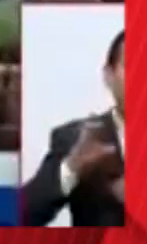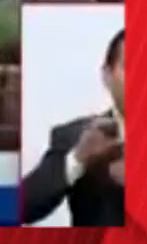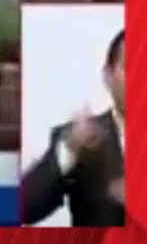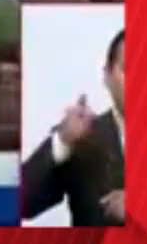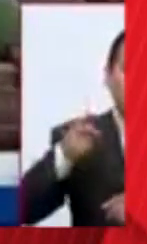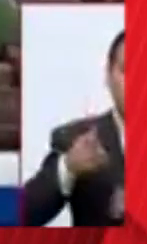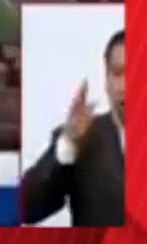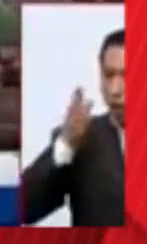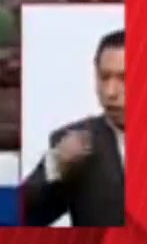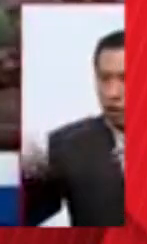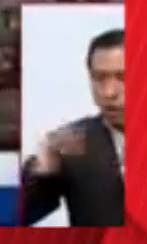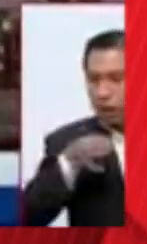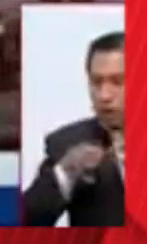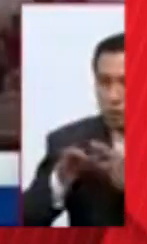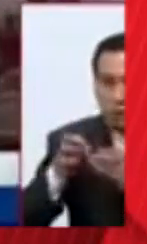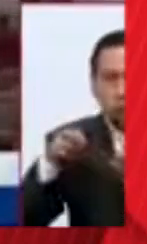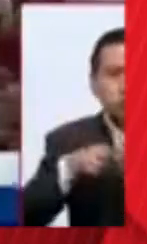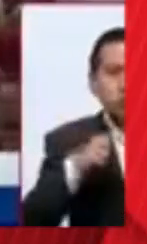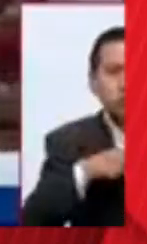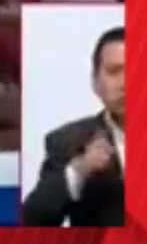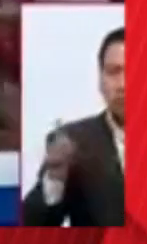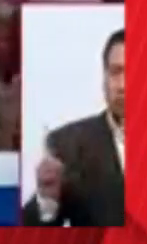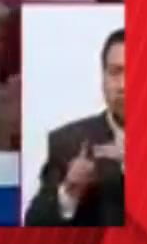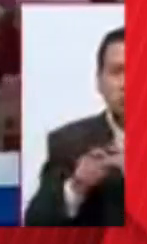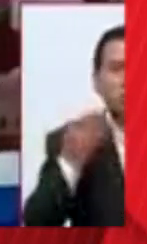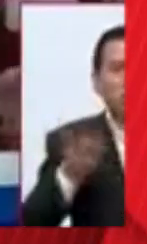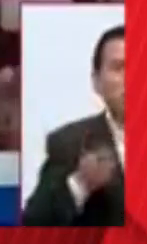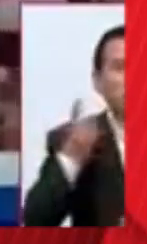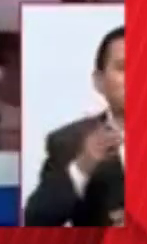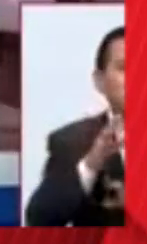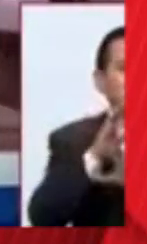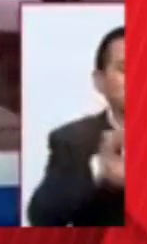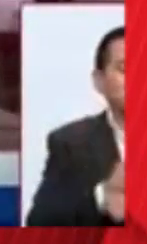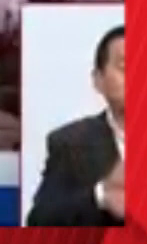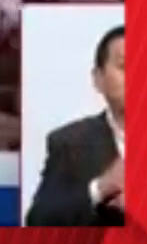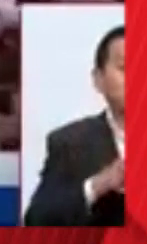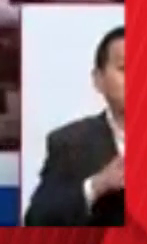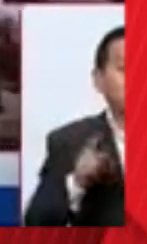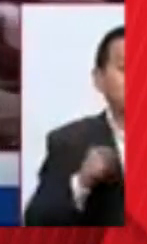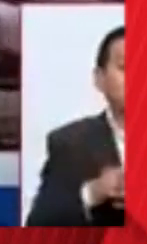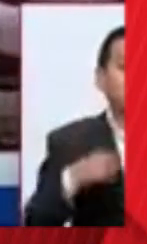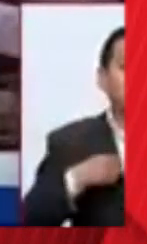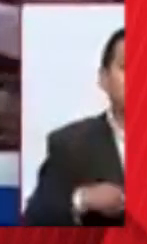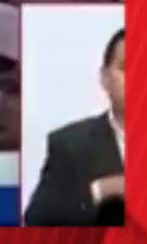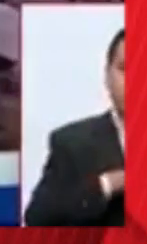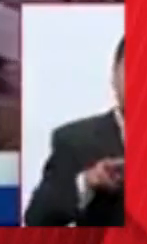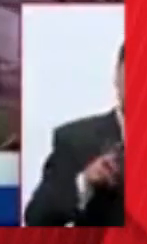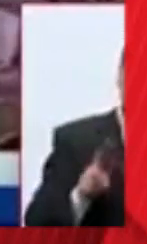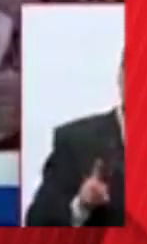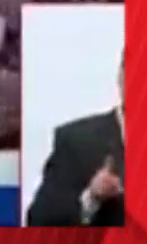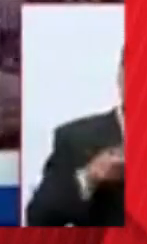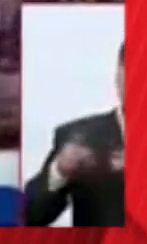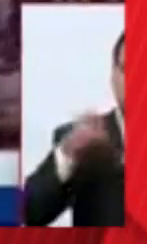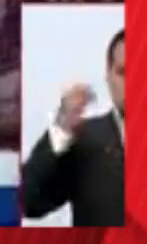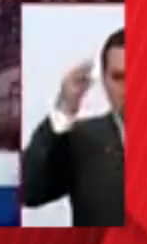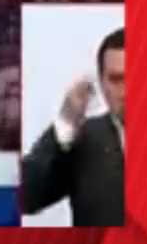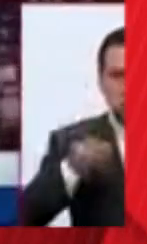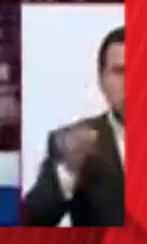a resolver temas orgánicos. Siempre se presenta. Pero algo me llama la atención en las